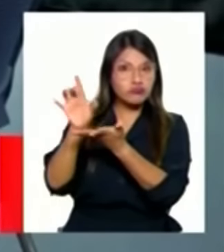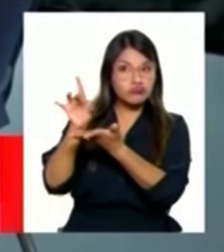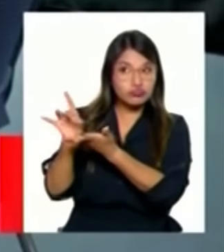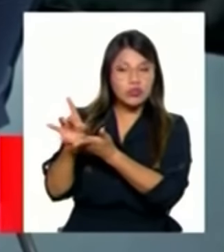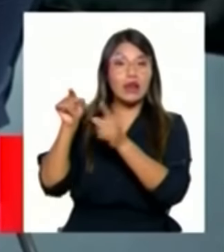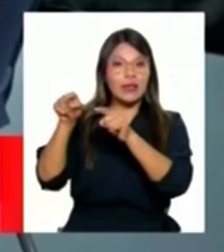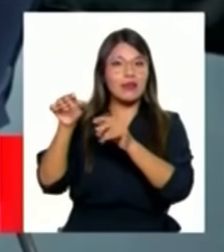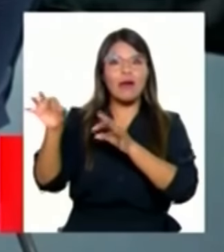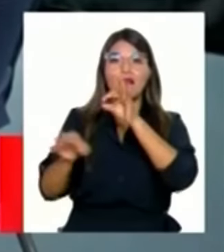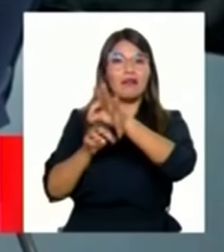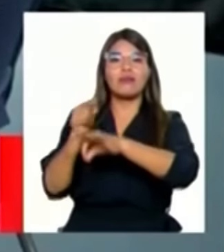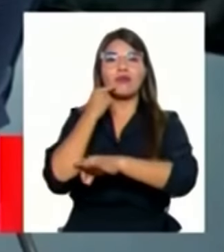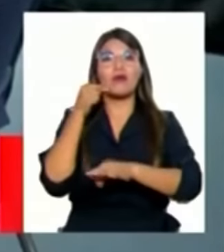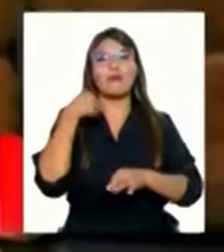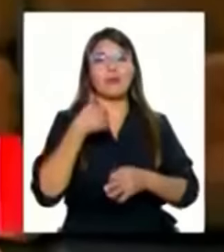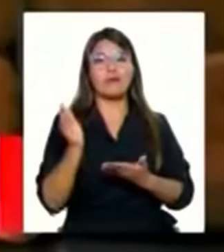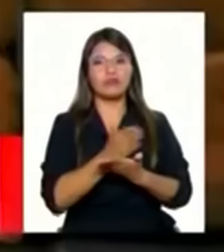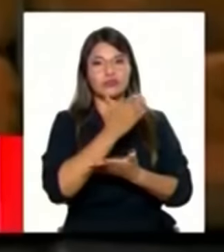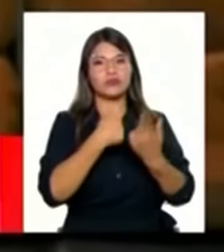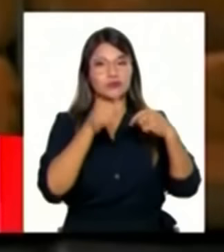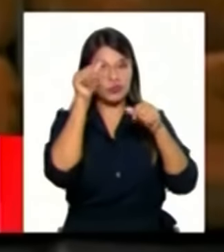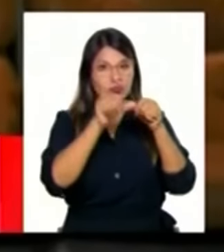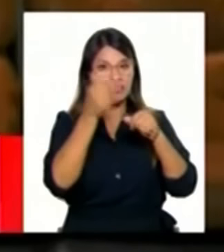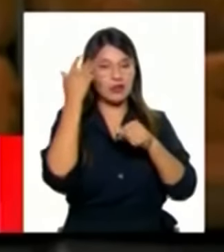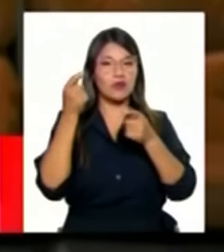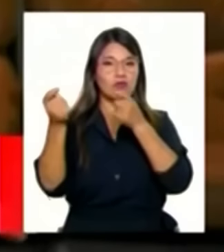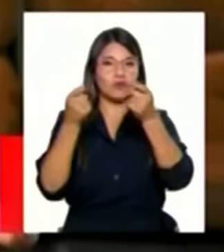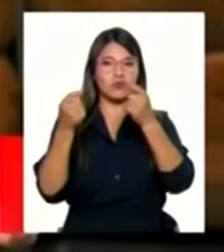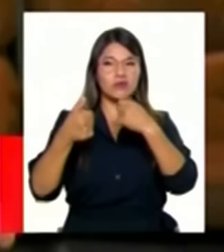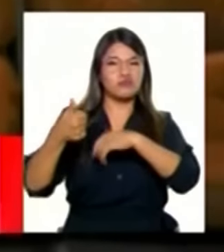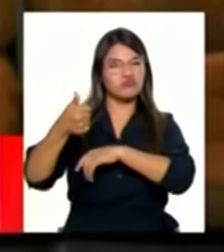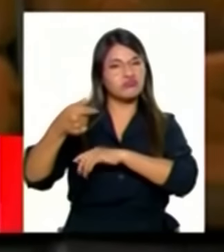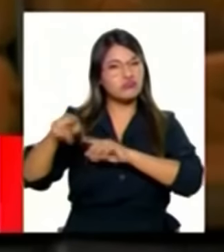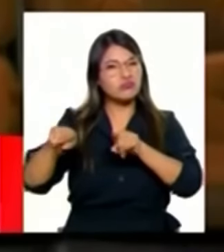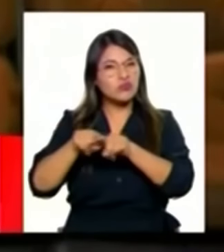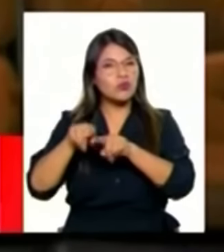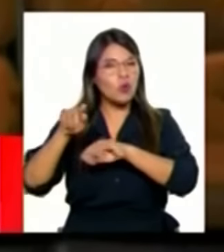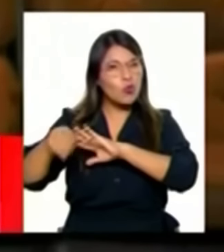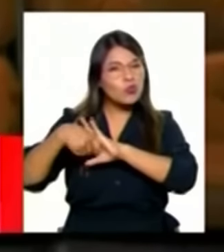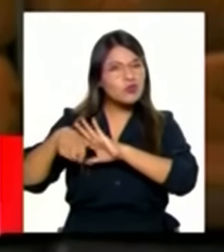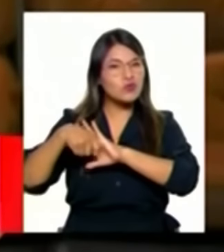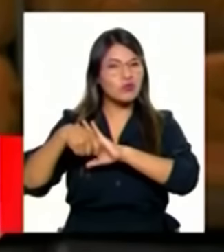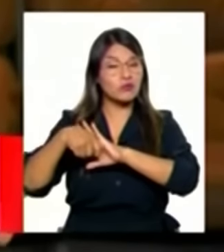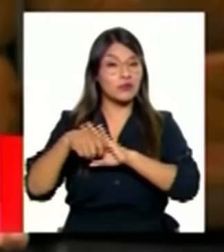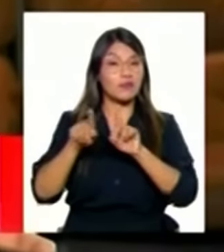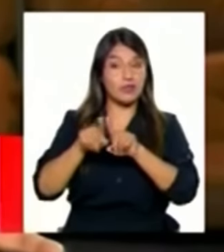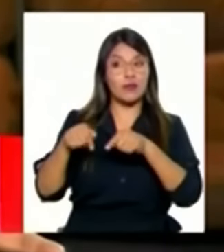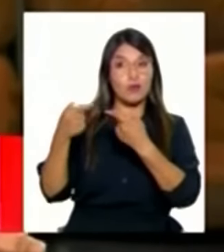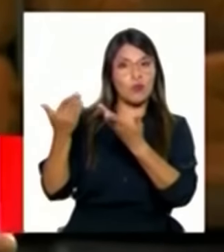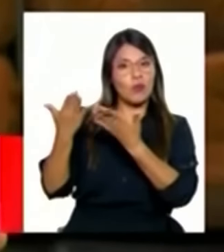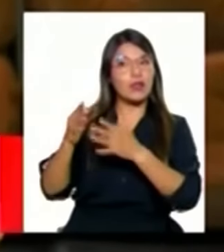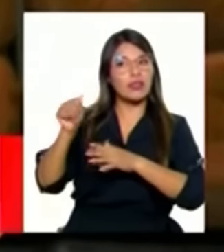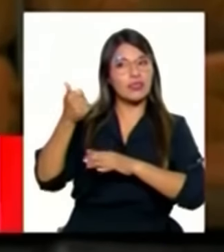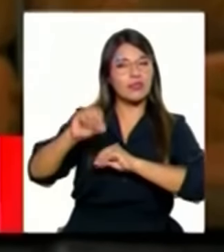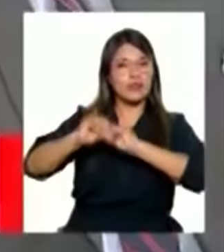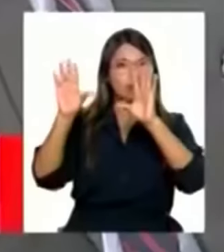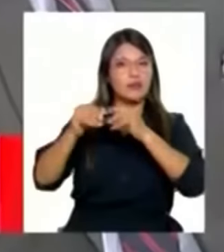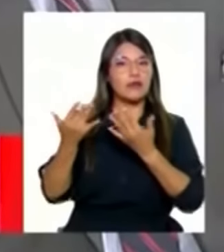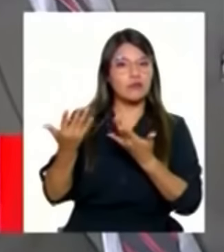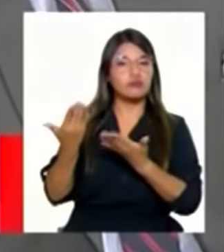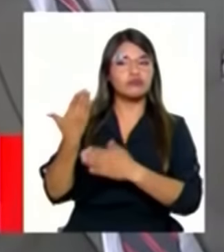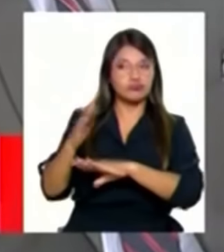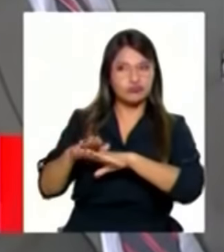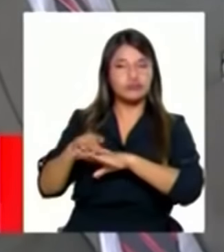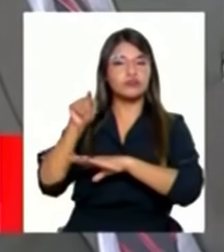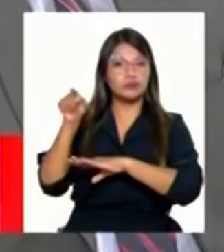equipo especial de lucha contra la corrupción en el poder. Indicó que Barreto pidió 10 días para culminar con sus actividades.